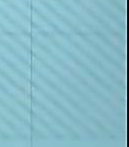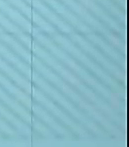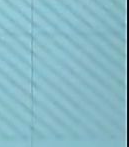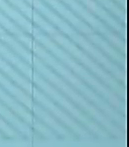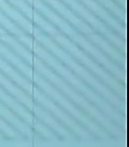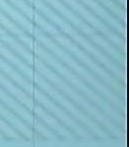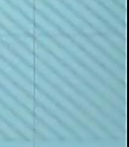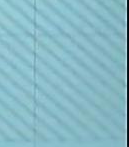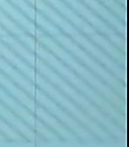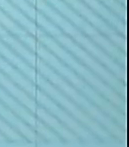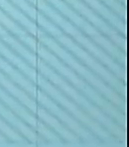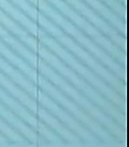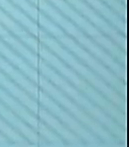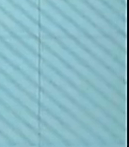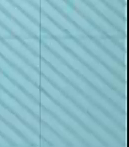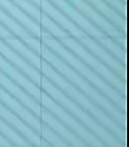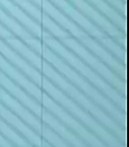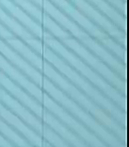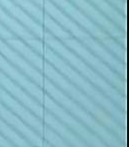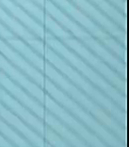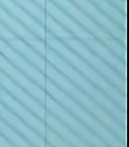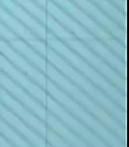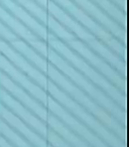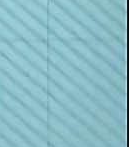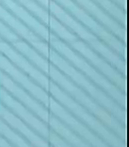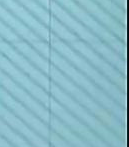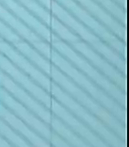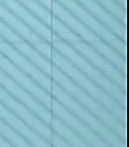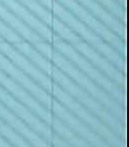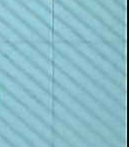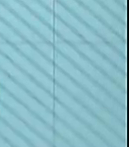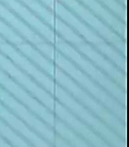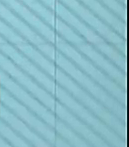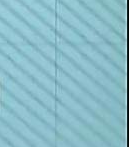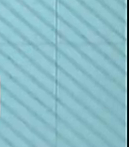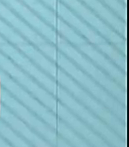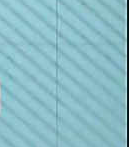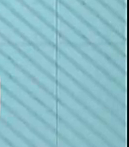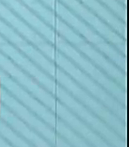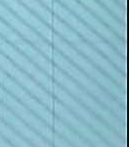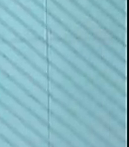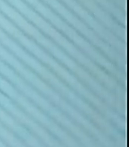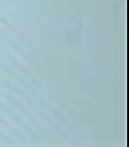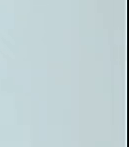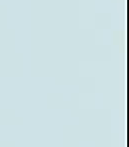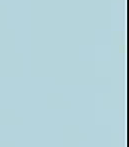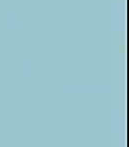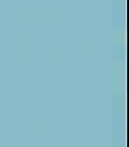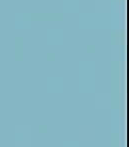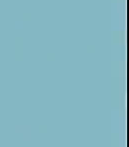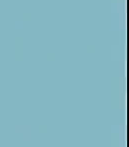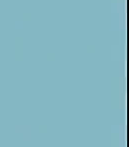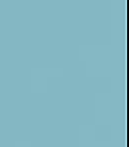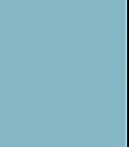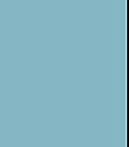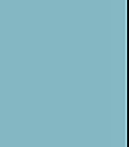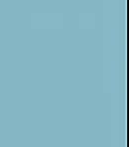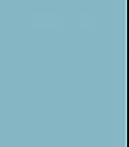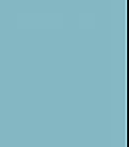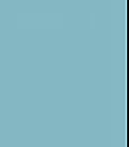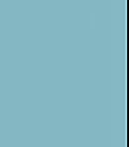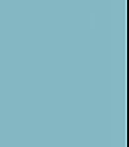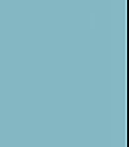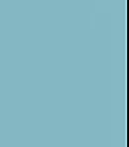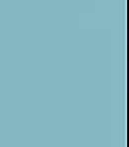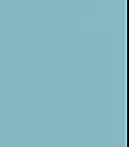nueva normalidad, de tu estilo de vida depende tu seguridad y la de los que te rodean. Cuidarnos, amarnos,